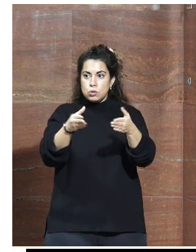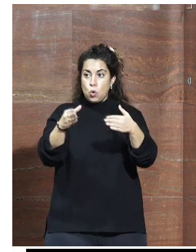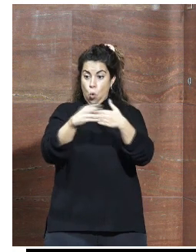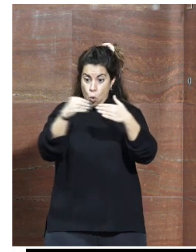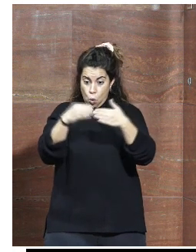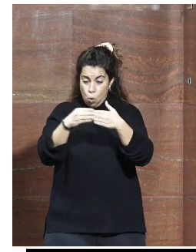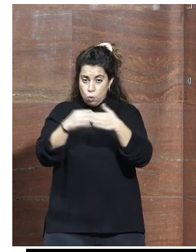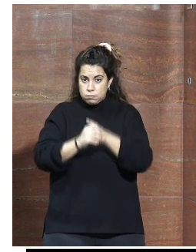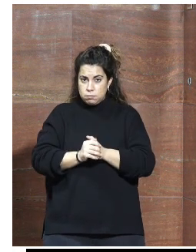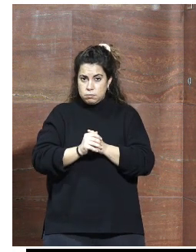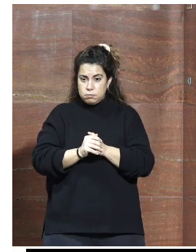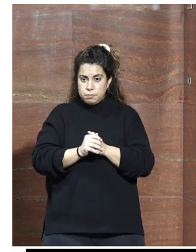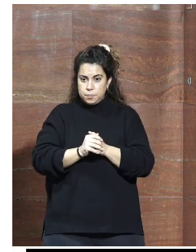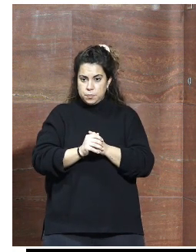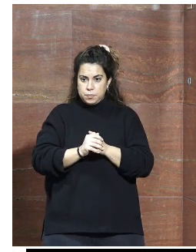con